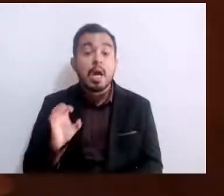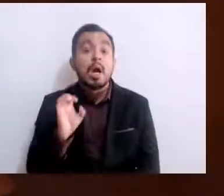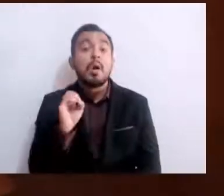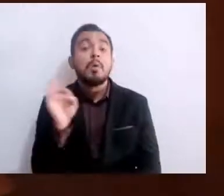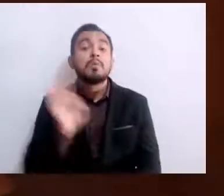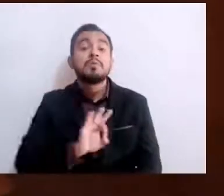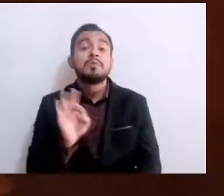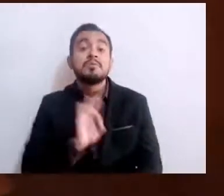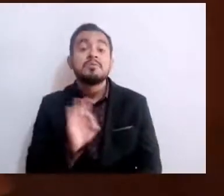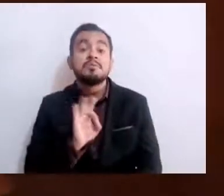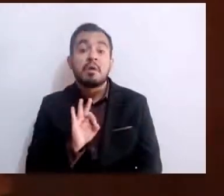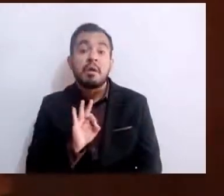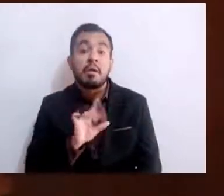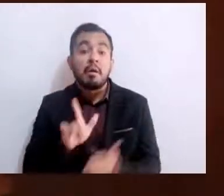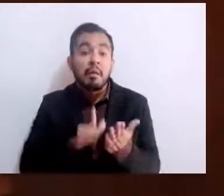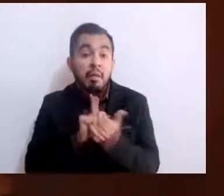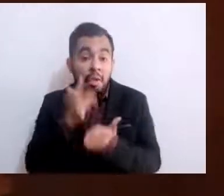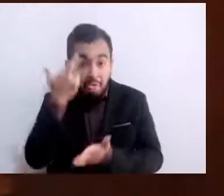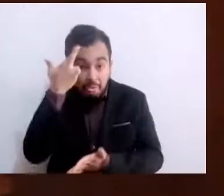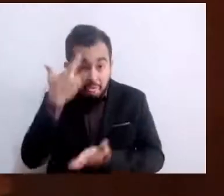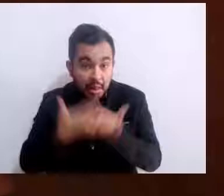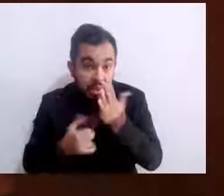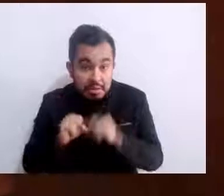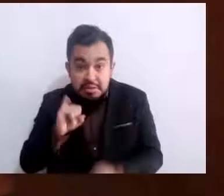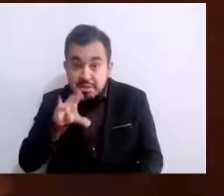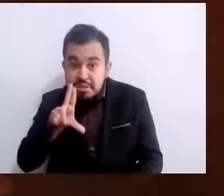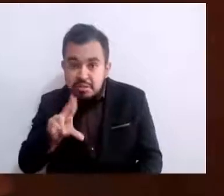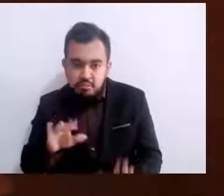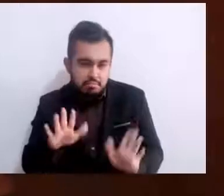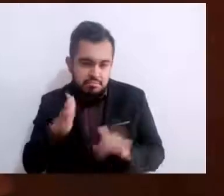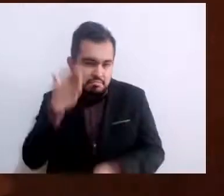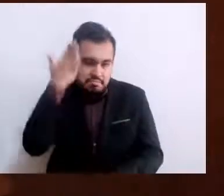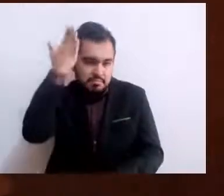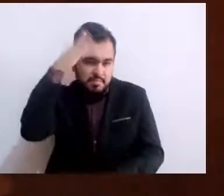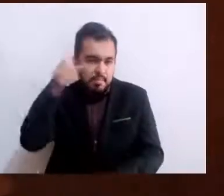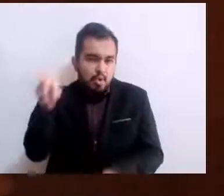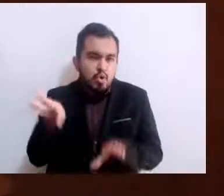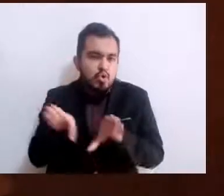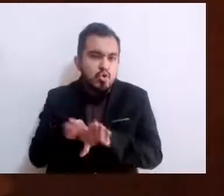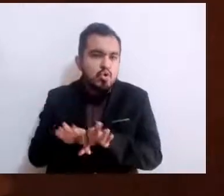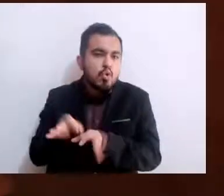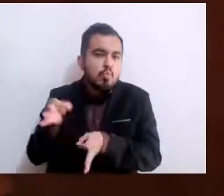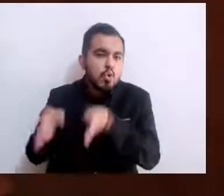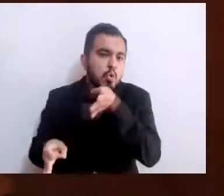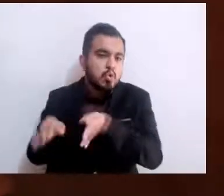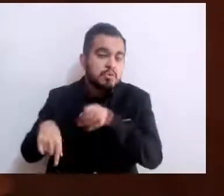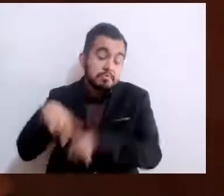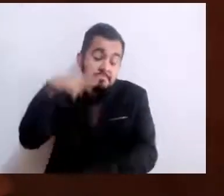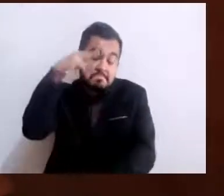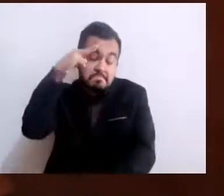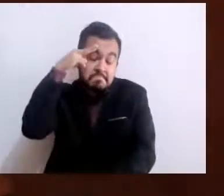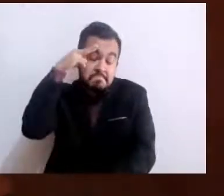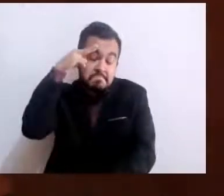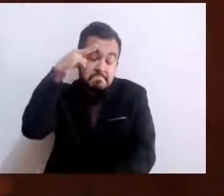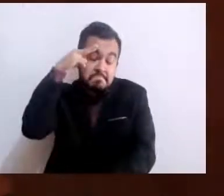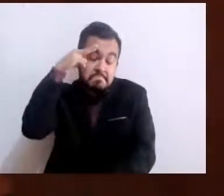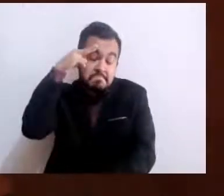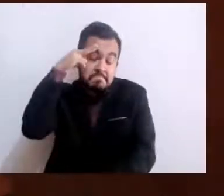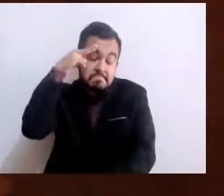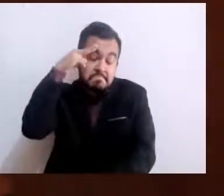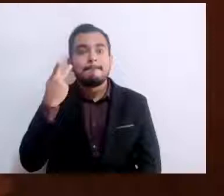fue un delito o no. Sabemos cómo es el sistema de justicia en este país, pero hablamos que es una